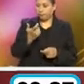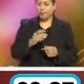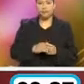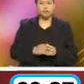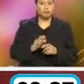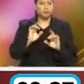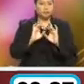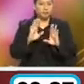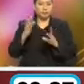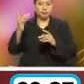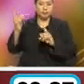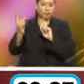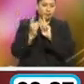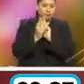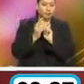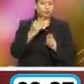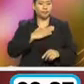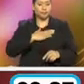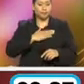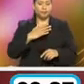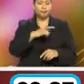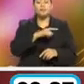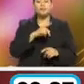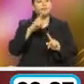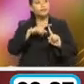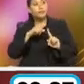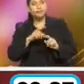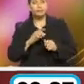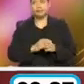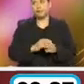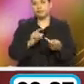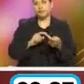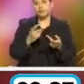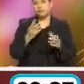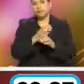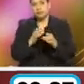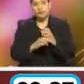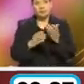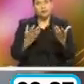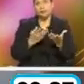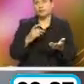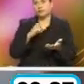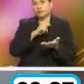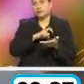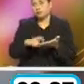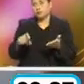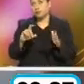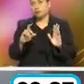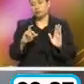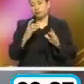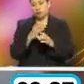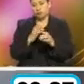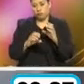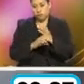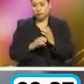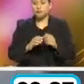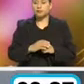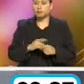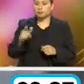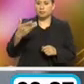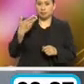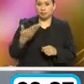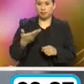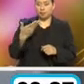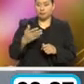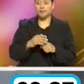o llegan y te dicen, es que tengo esta tarea, tengo este proyecto y necesito comprar X o Z cosas, ¿no?